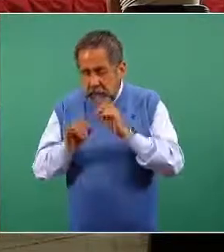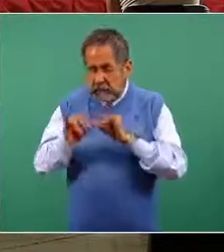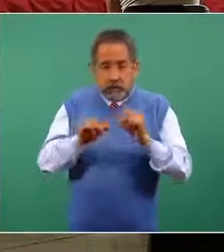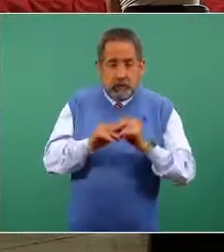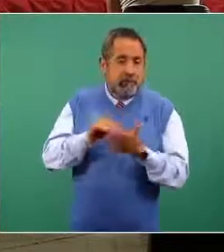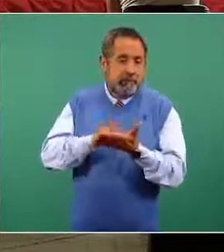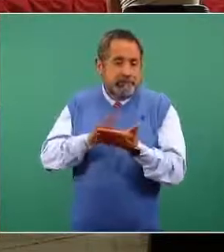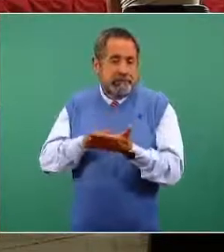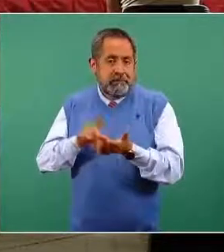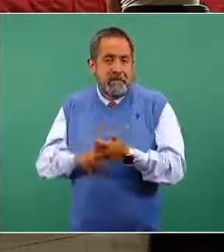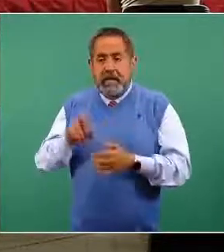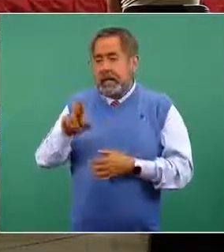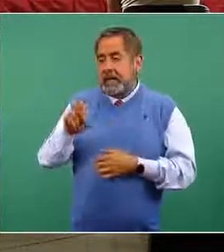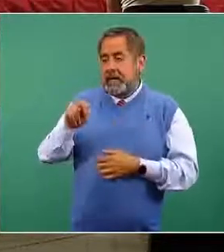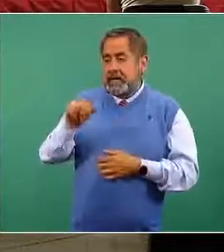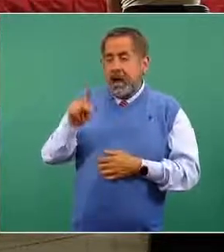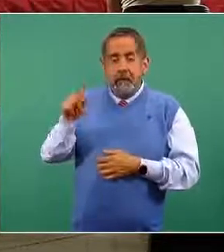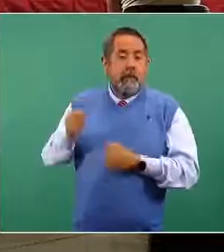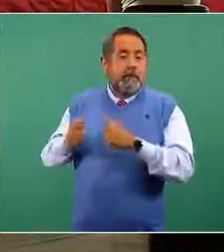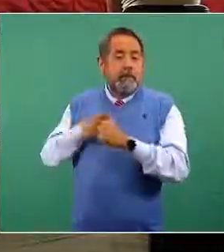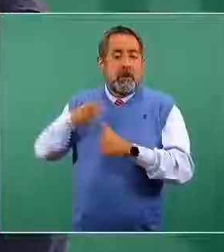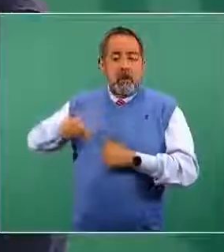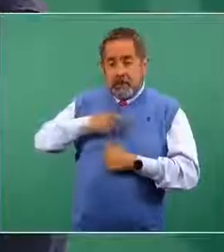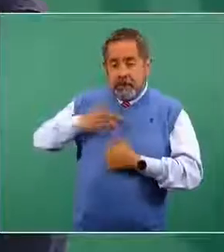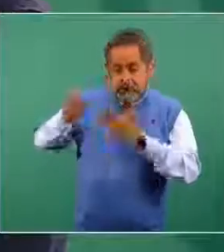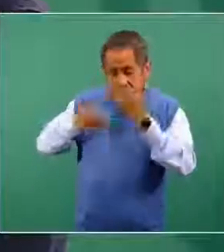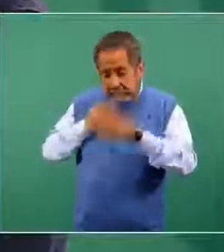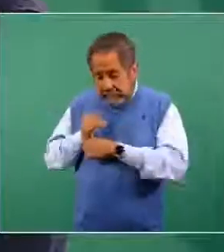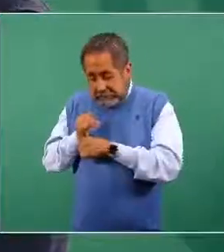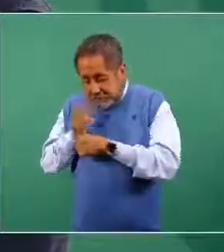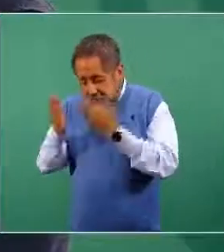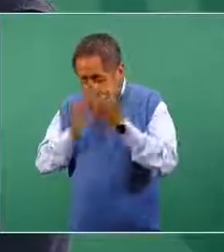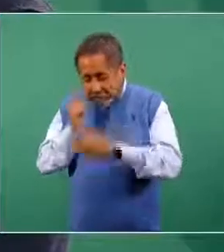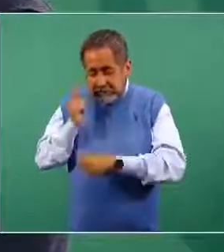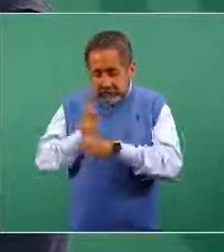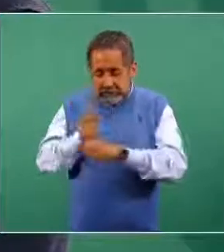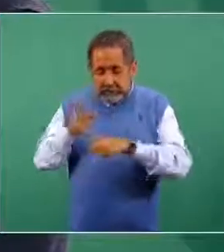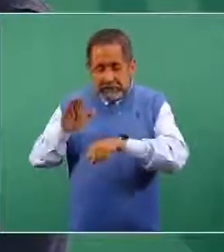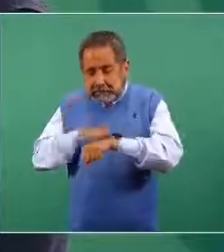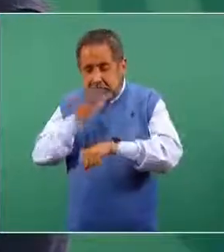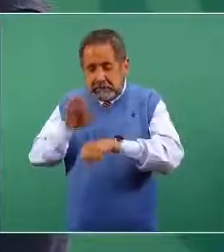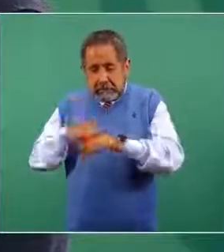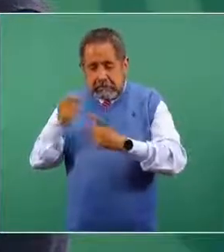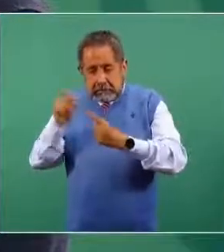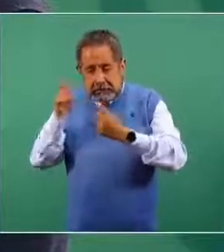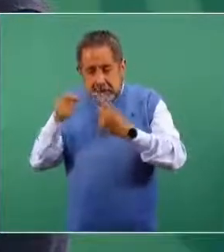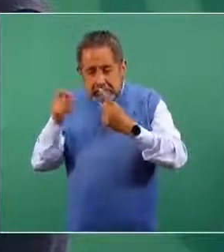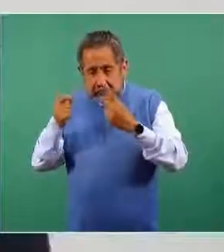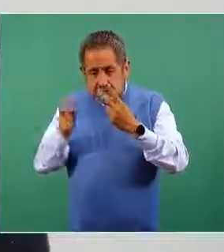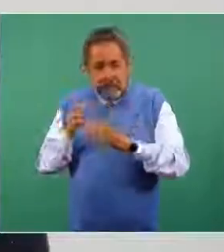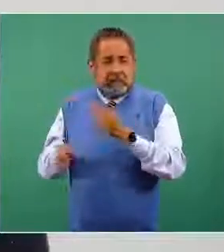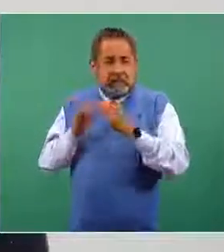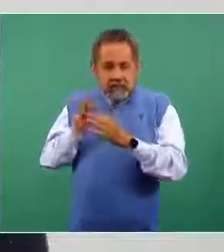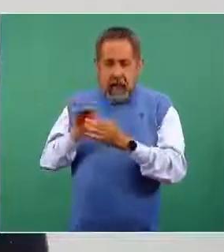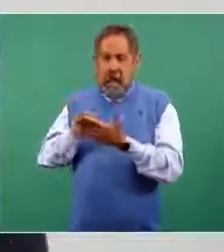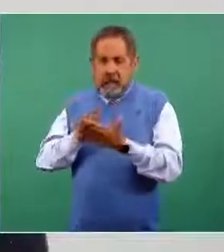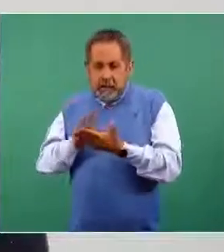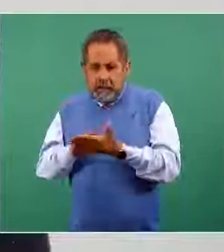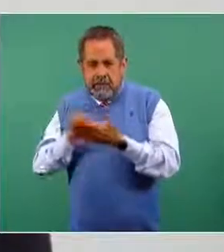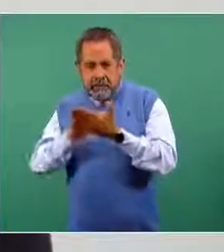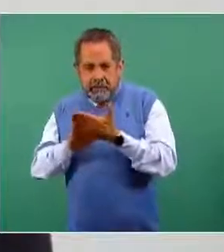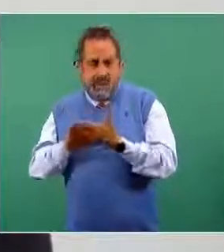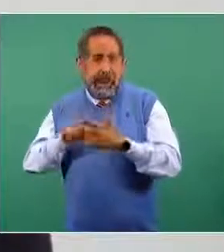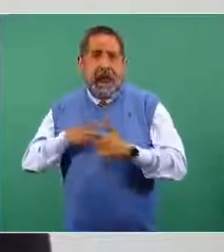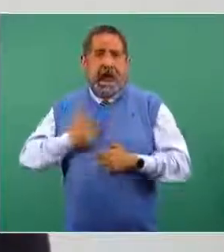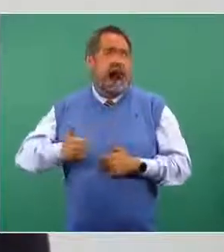civiles de la RENAPO todavía debe de pasar por un proceso de dictaminación. Este proceso se lleva a cabo en cada una de las jurisdicciones